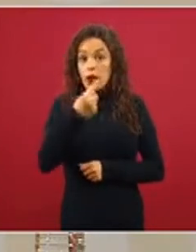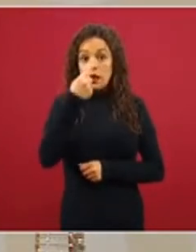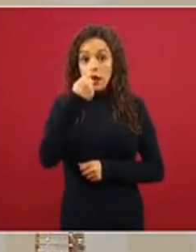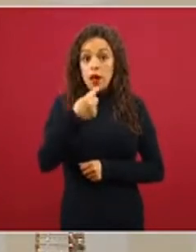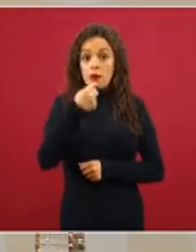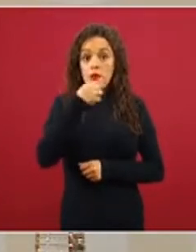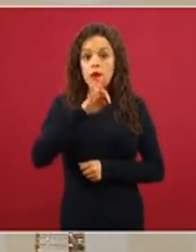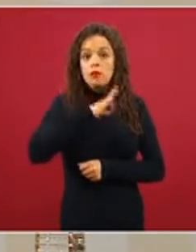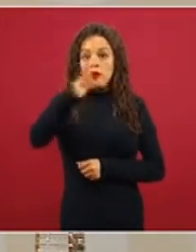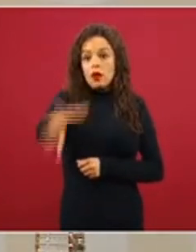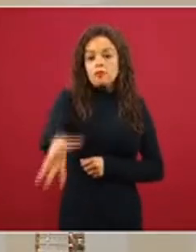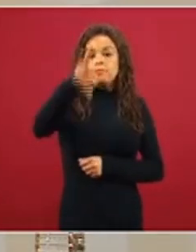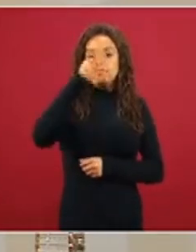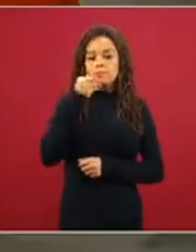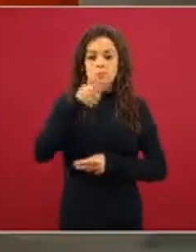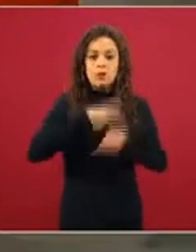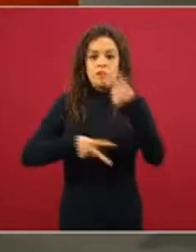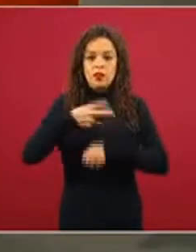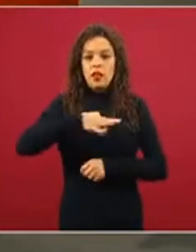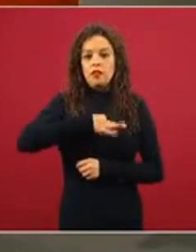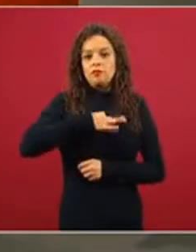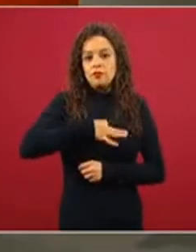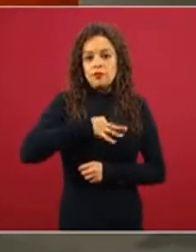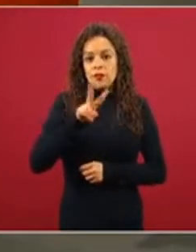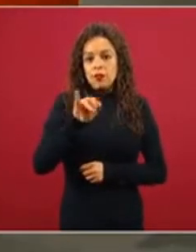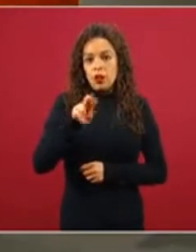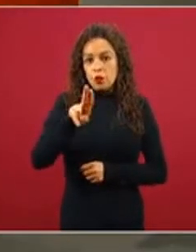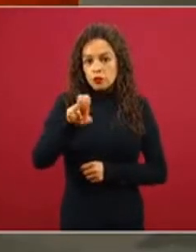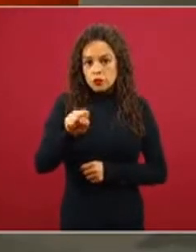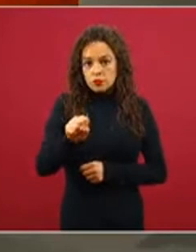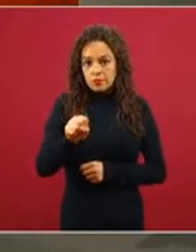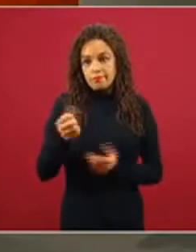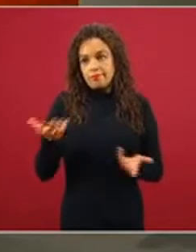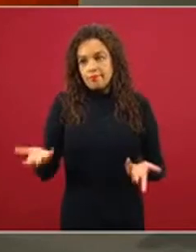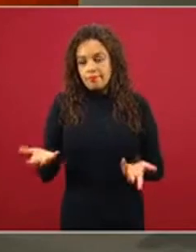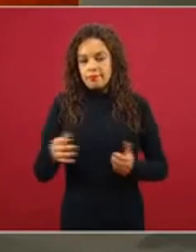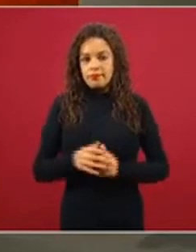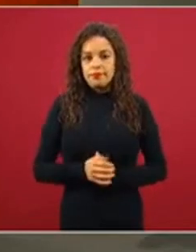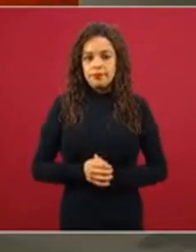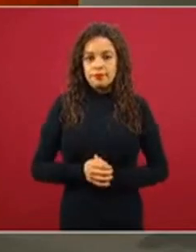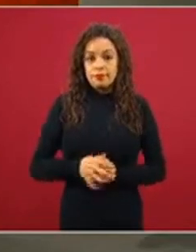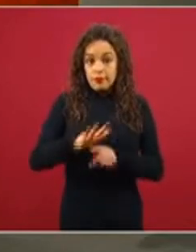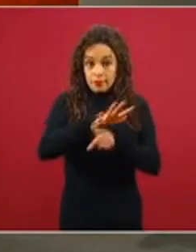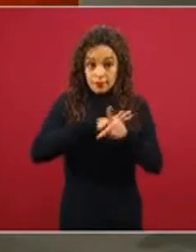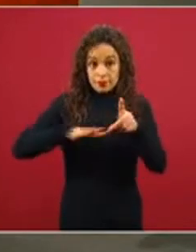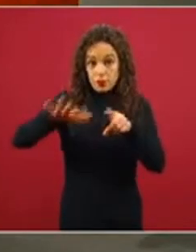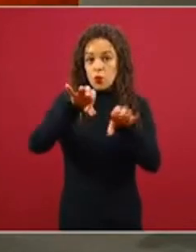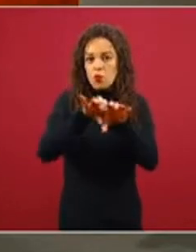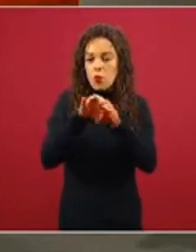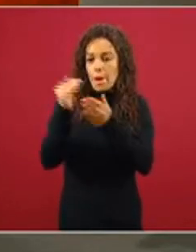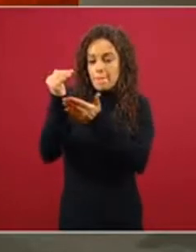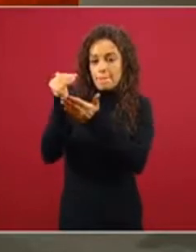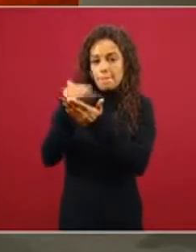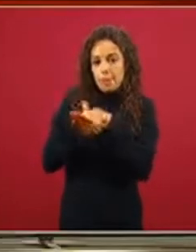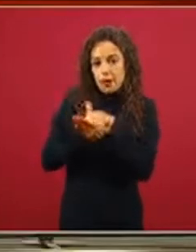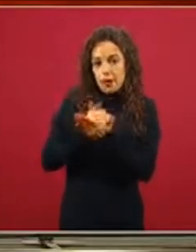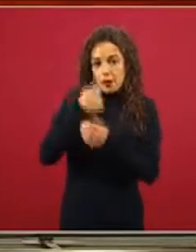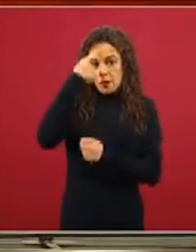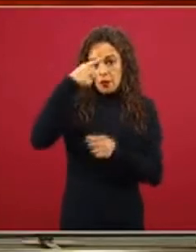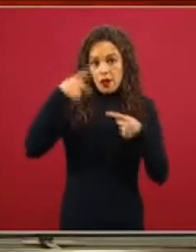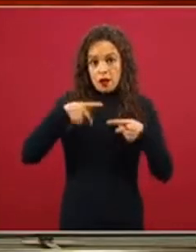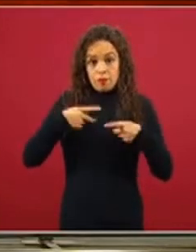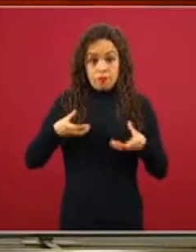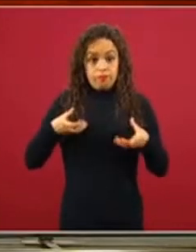virus. Ahora, el mecanismo a nivel poblacional de reducir la movilidad, la congregación en el